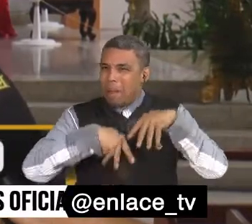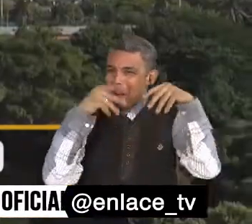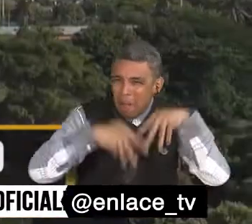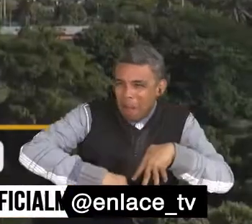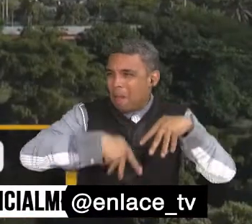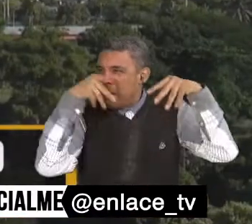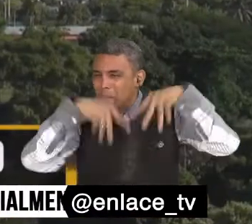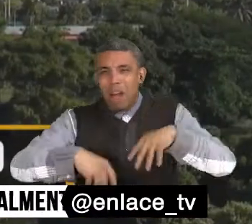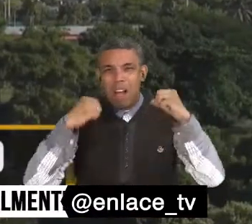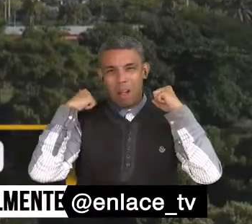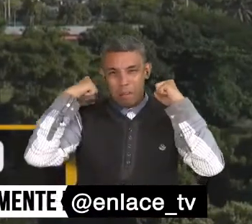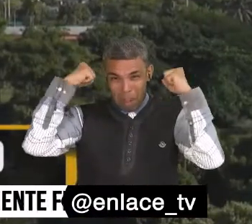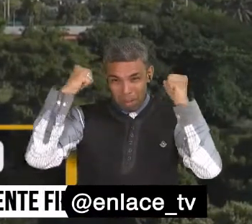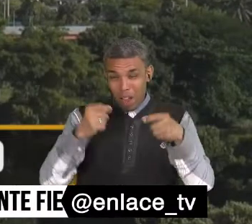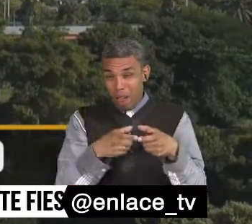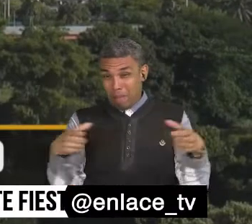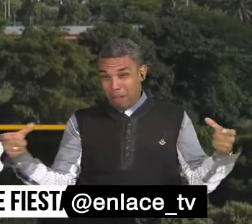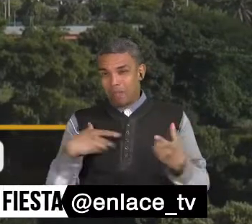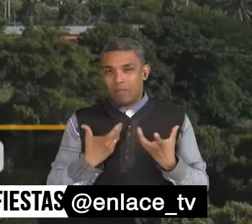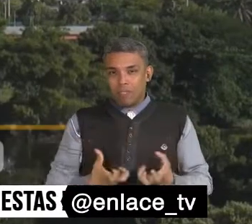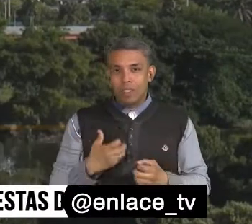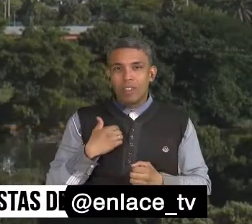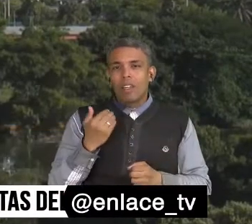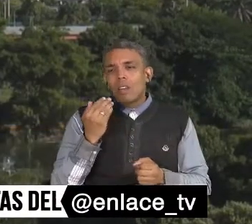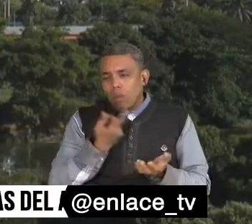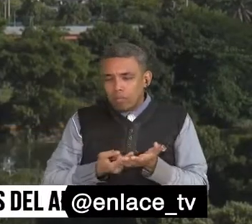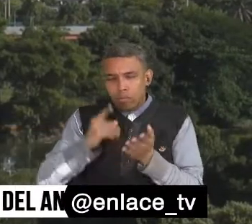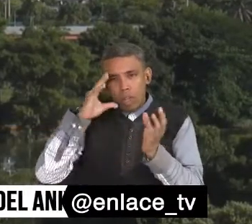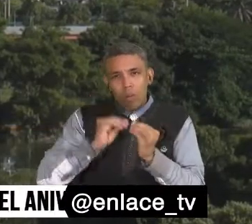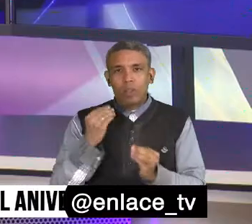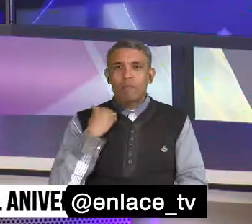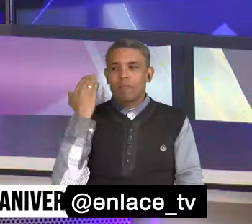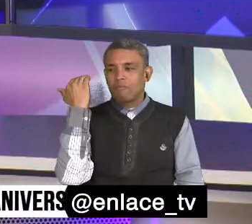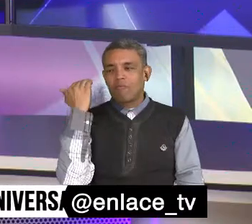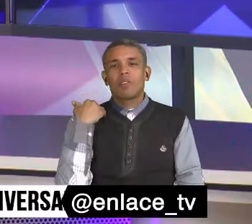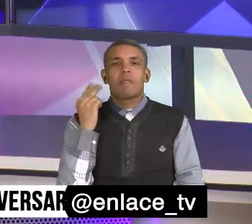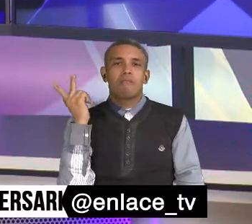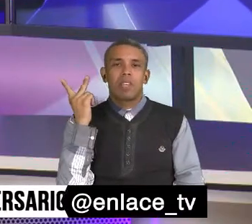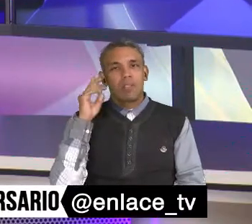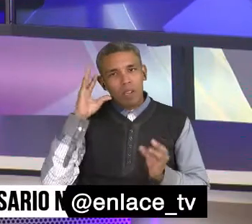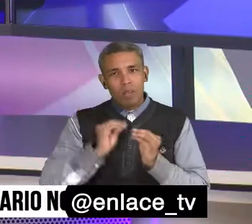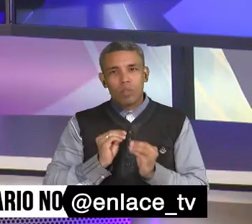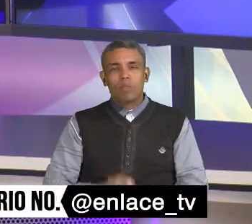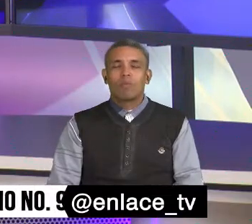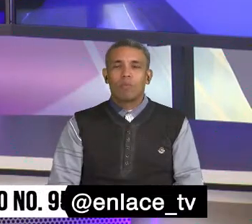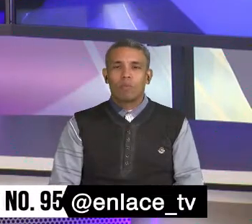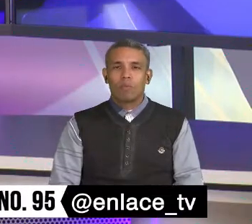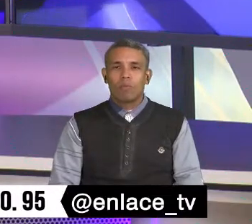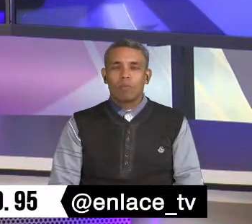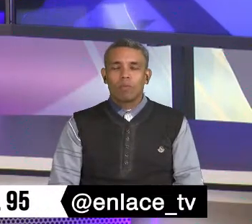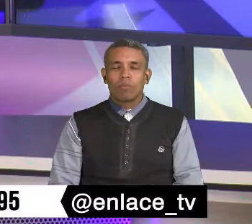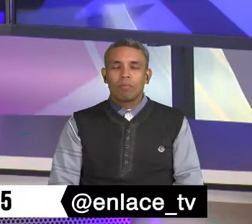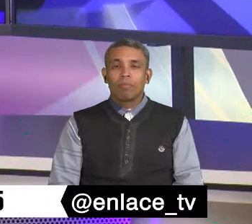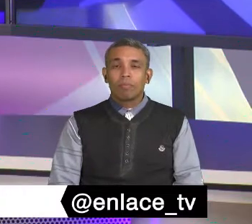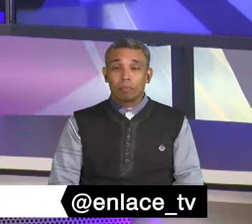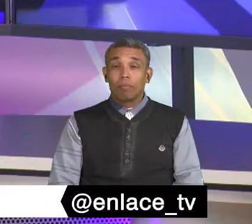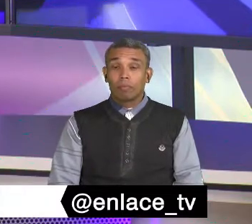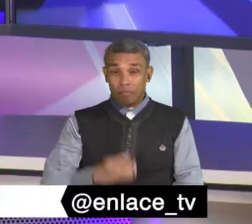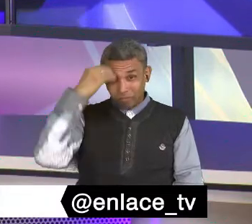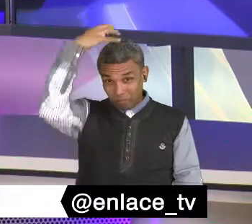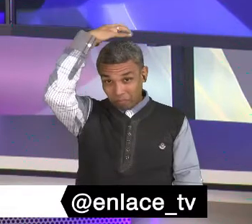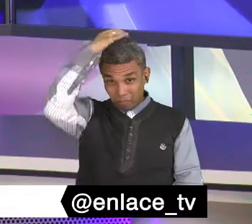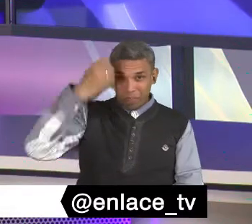Bermeja. Estas decisiones fueron aprobadas el pasado viernes por este comité. Obispo de Barranca Bermeja presidió la celebración del